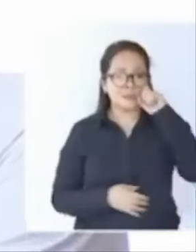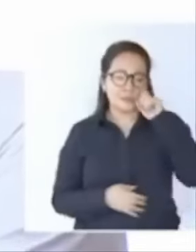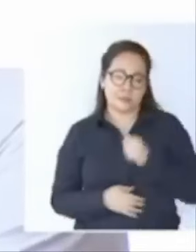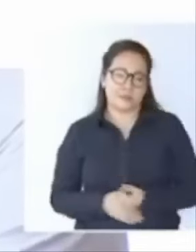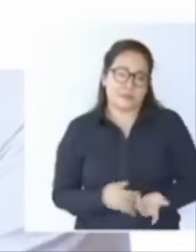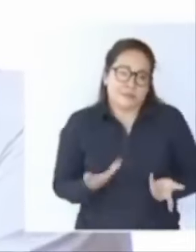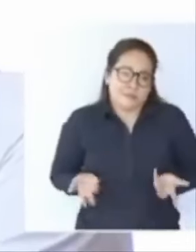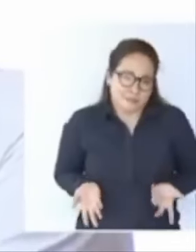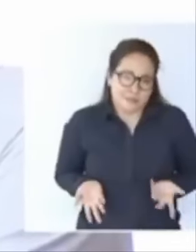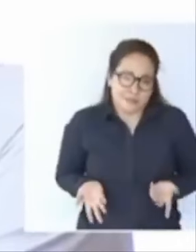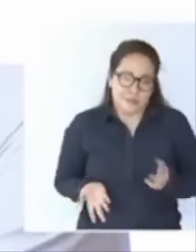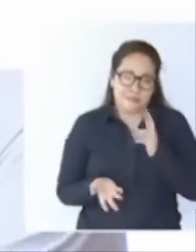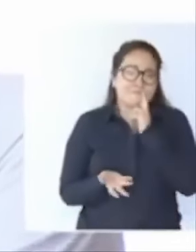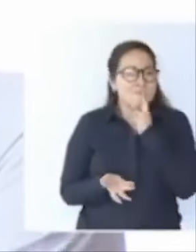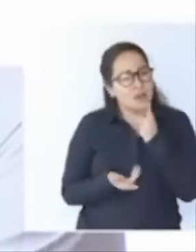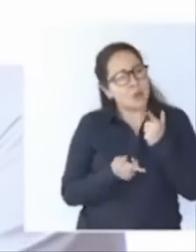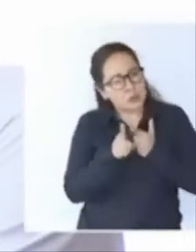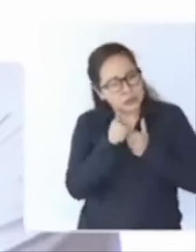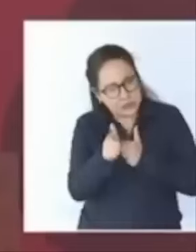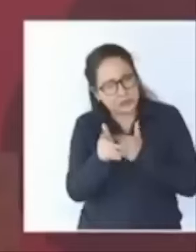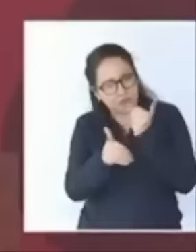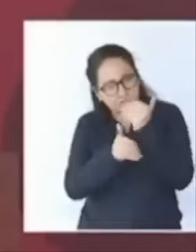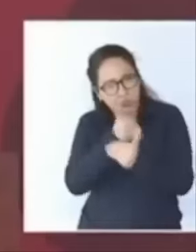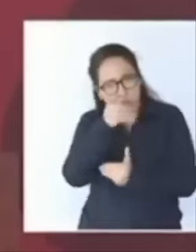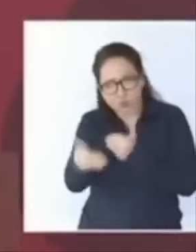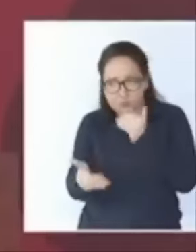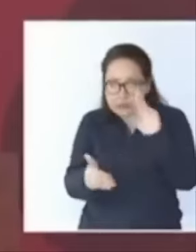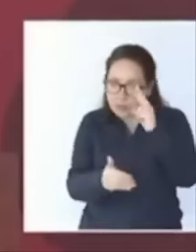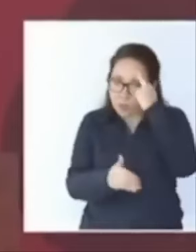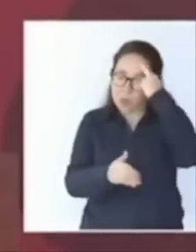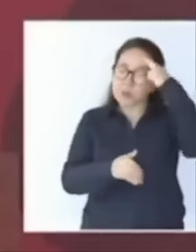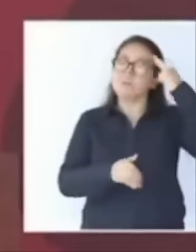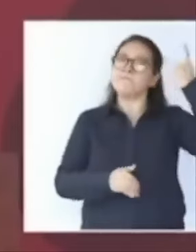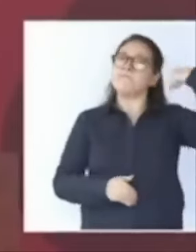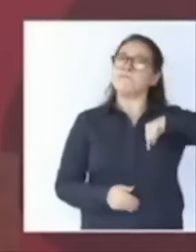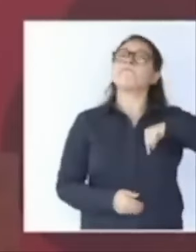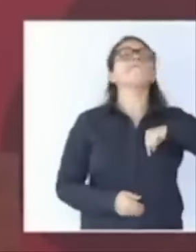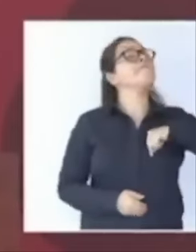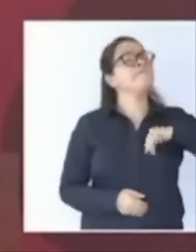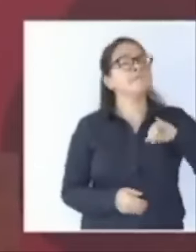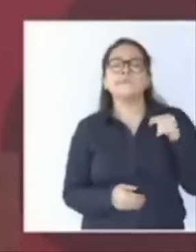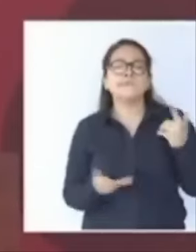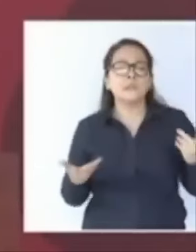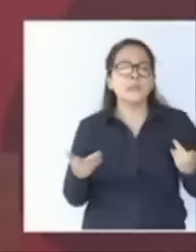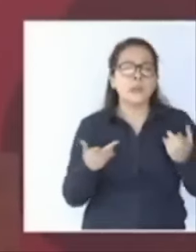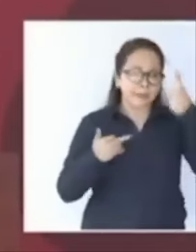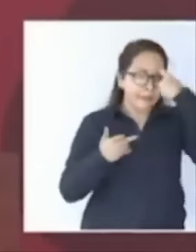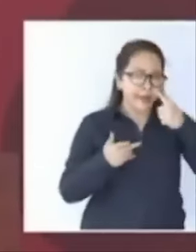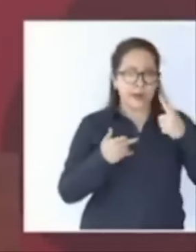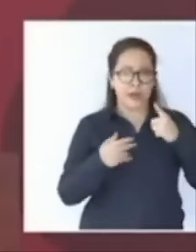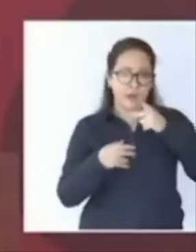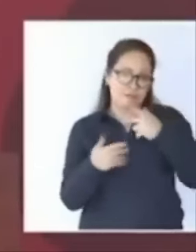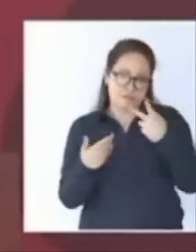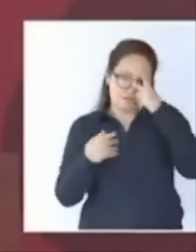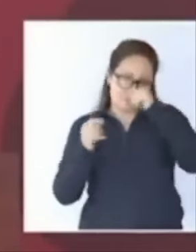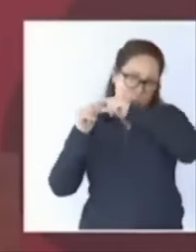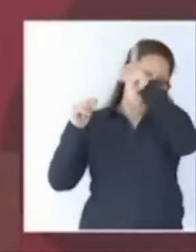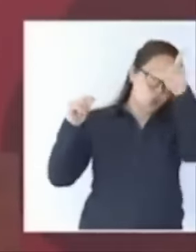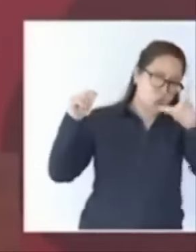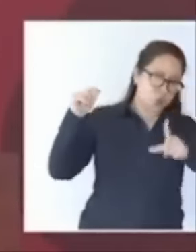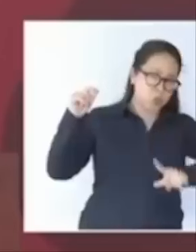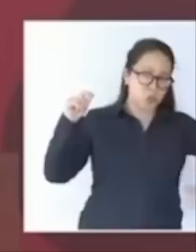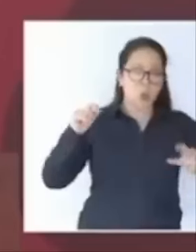mejor dicho, que se siga ocupando para que en México haya paz y